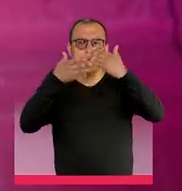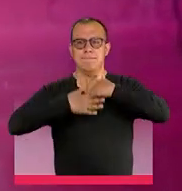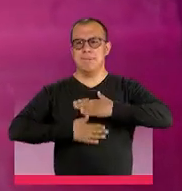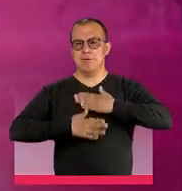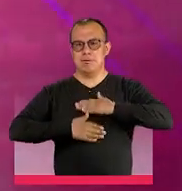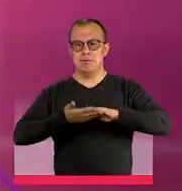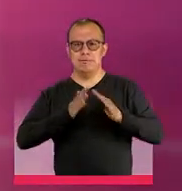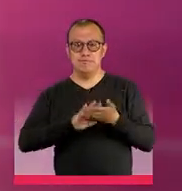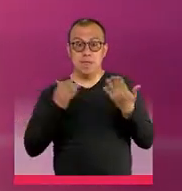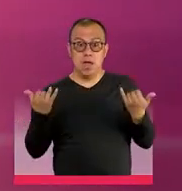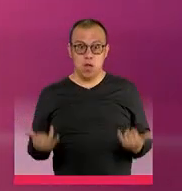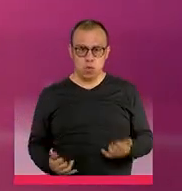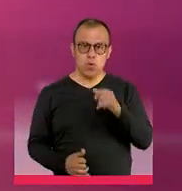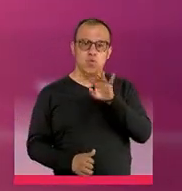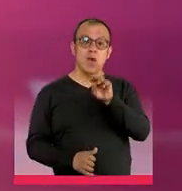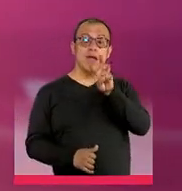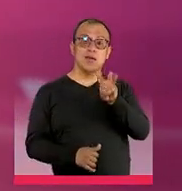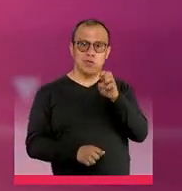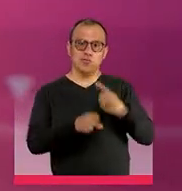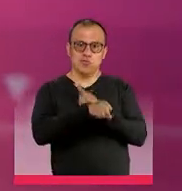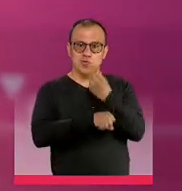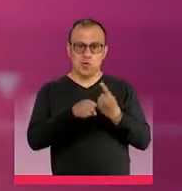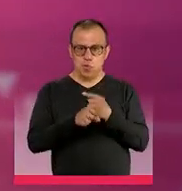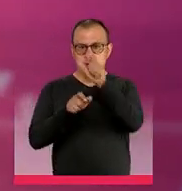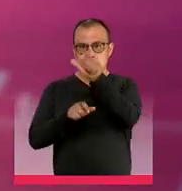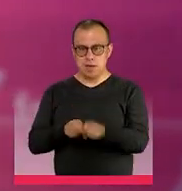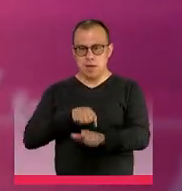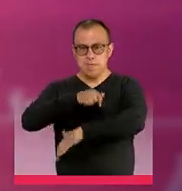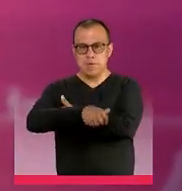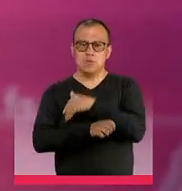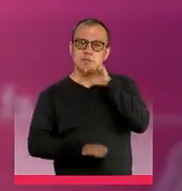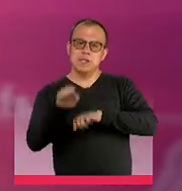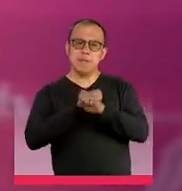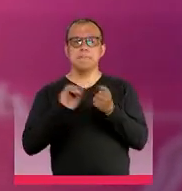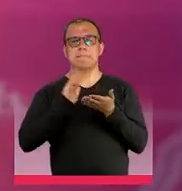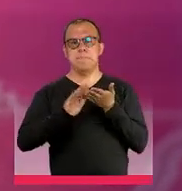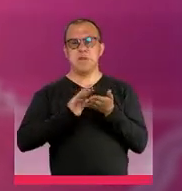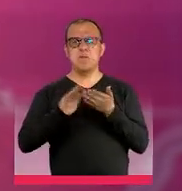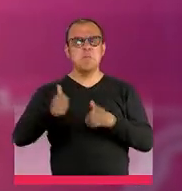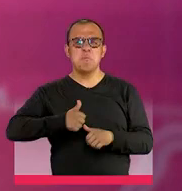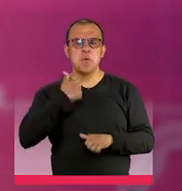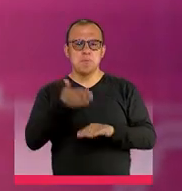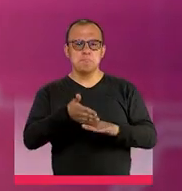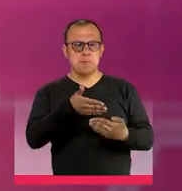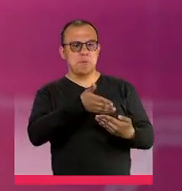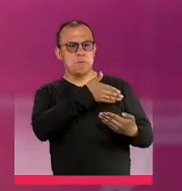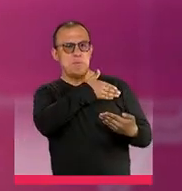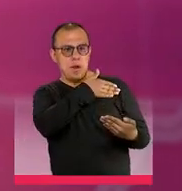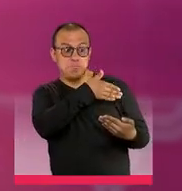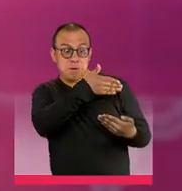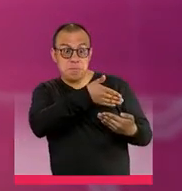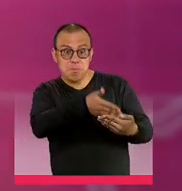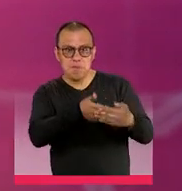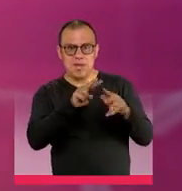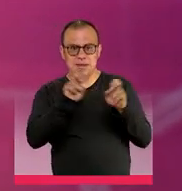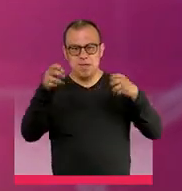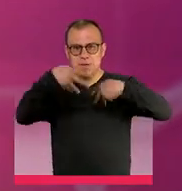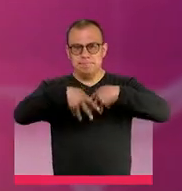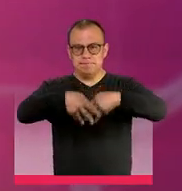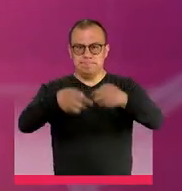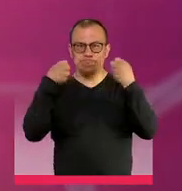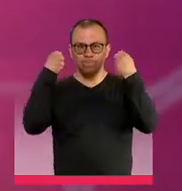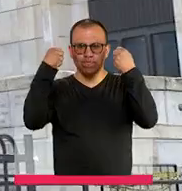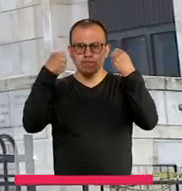alto tribunal le da 48 horas al ministro de Defensa para que pida perdón por los abusos cometidos por la fuerza pública en las